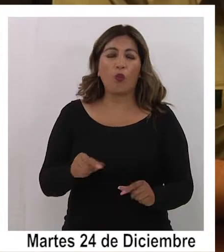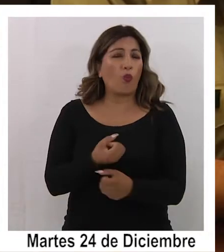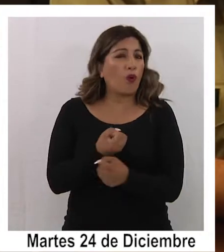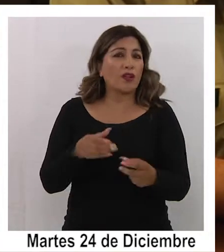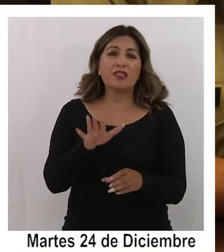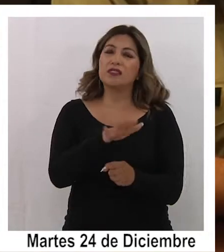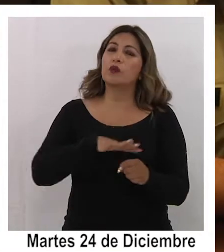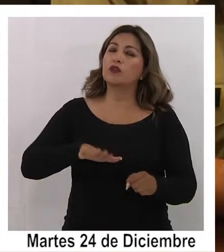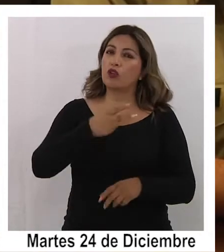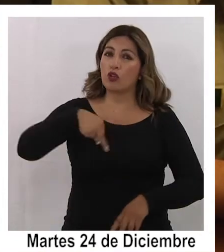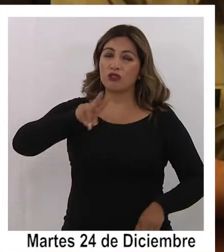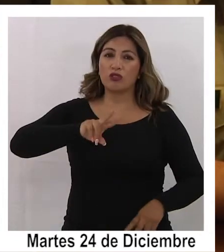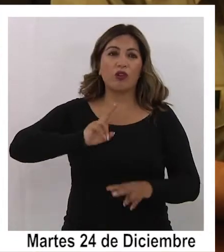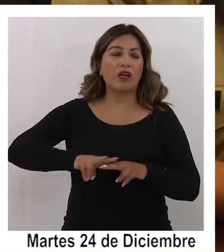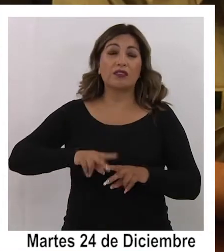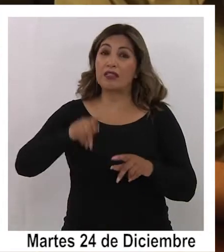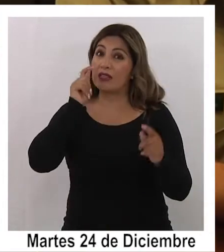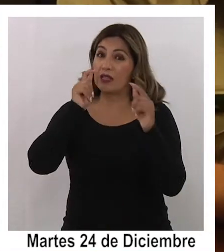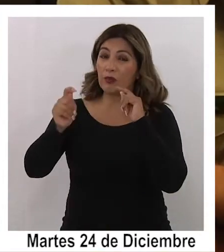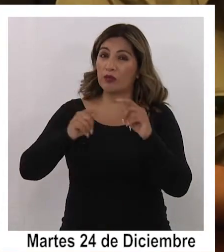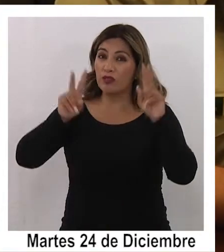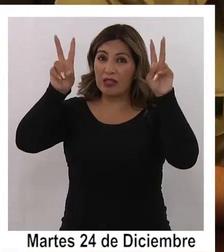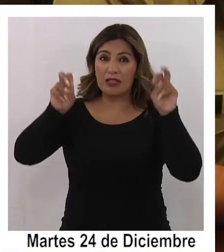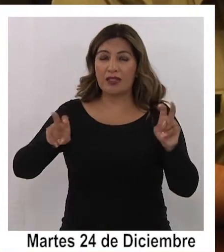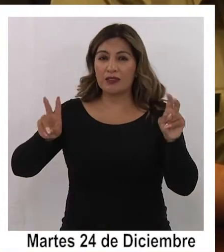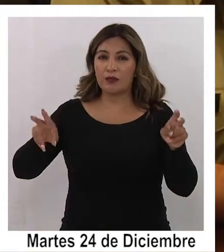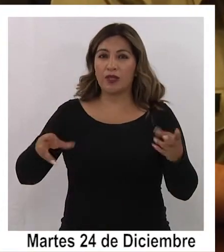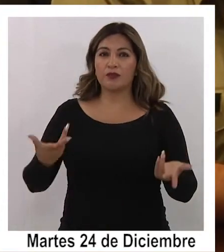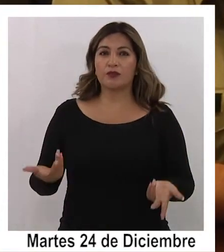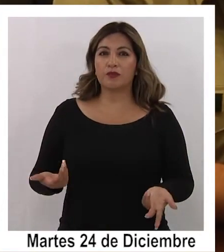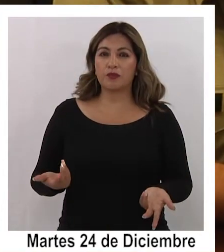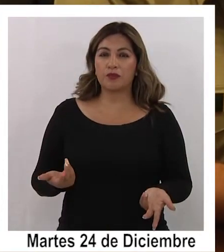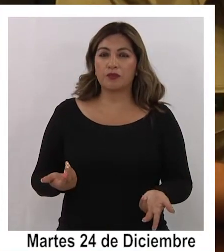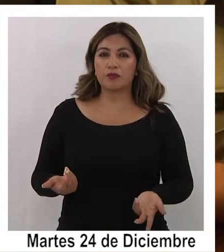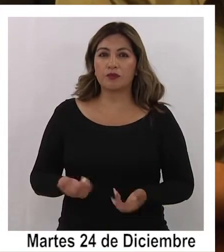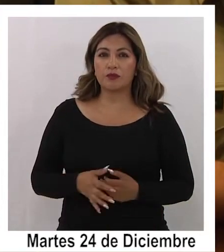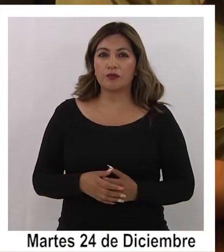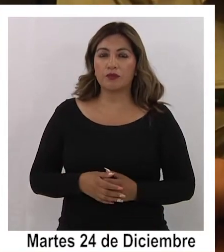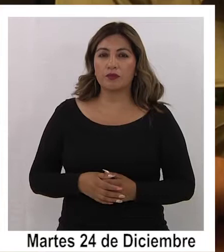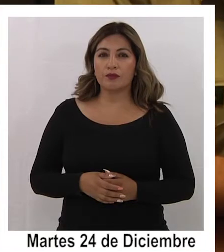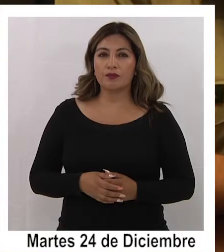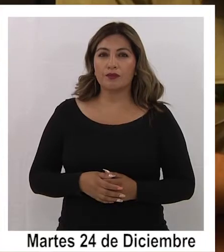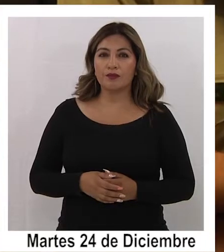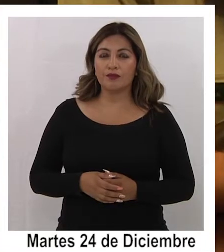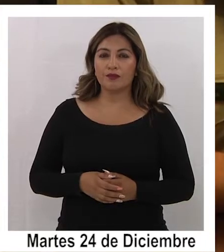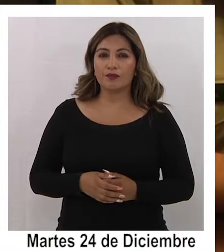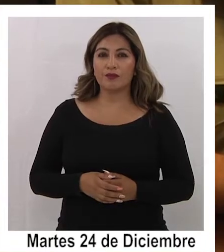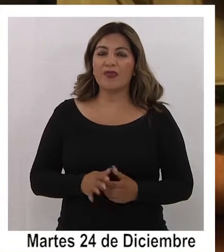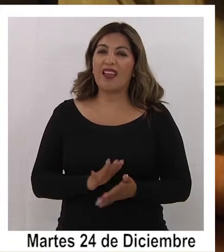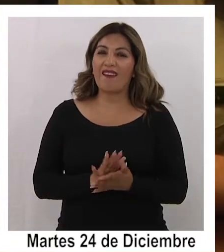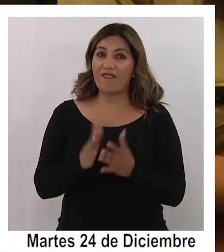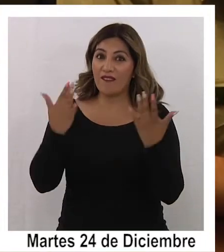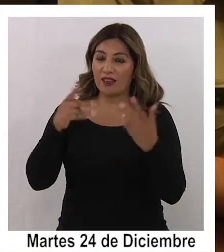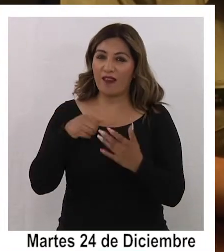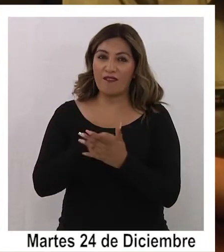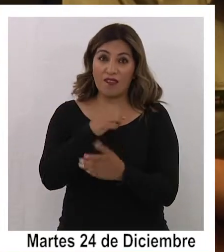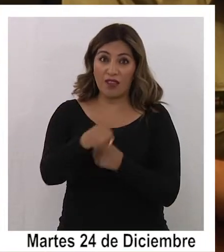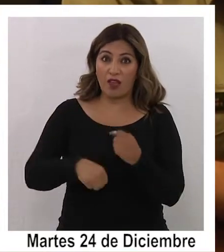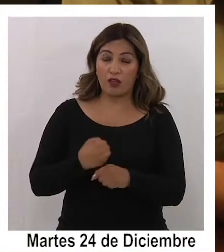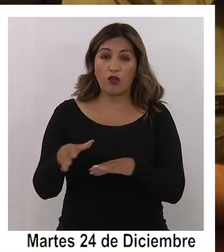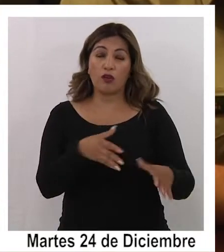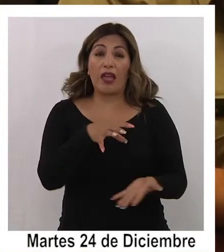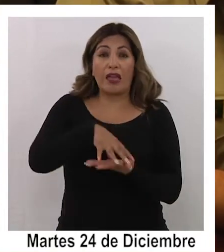contrarrestar cualquier situación que se nos pueda dar de riesgo en términos de lo que significa esta fiesta.